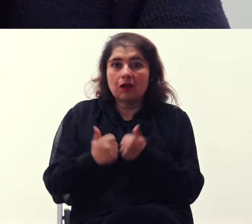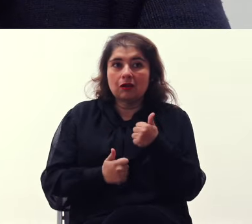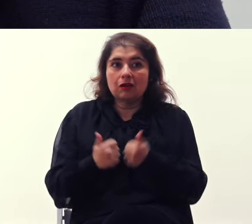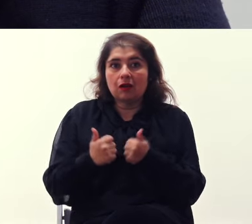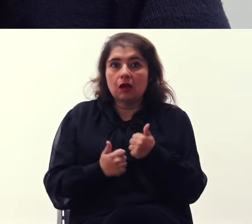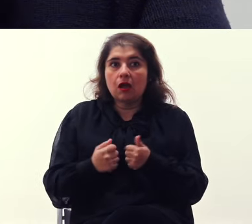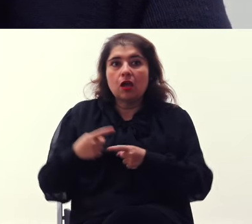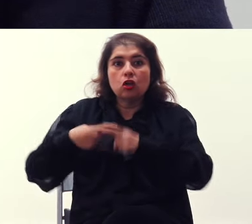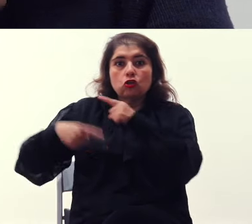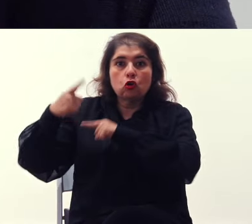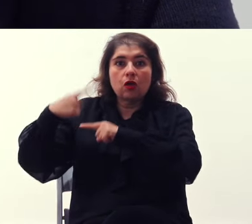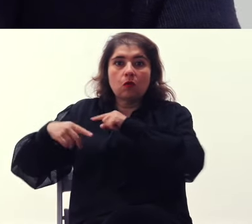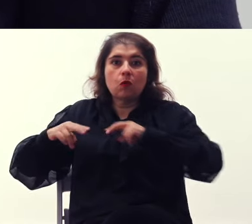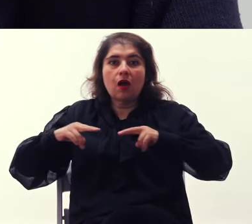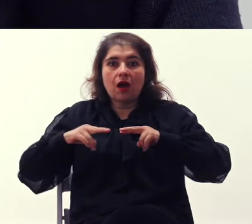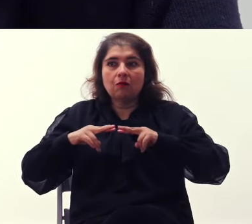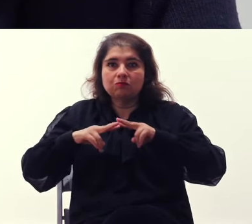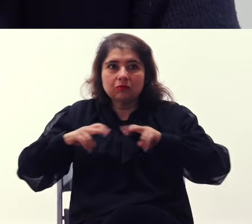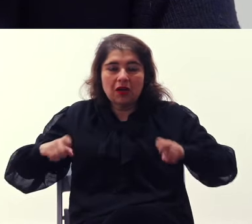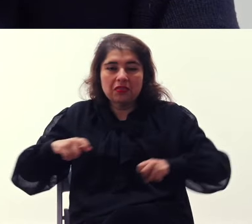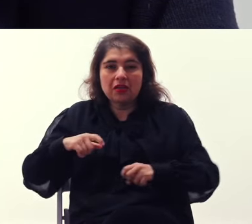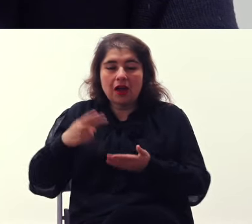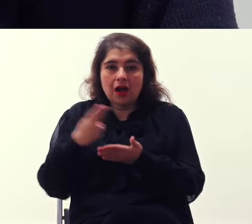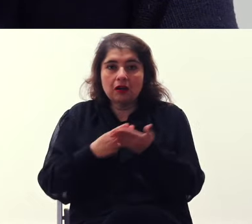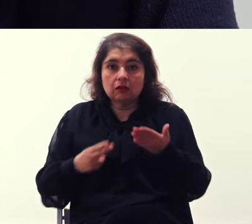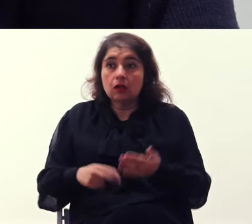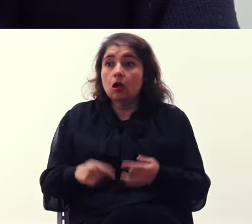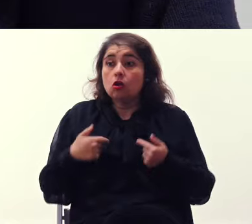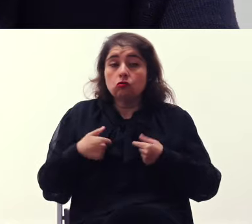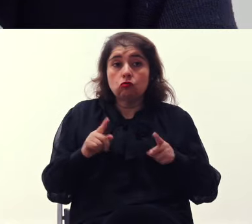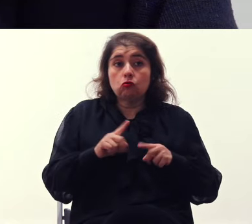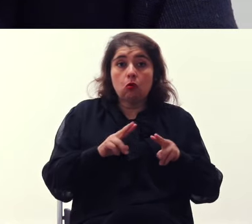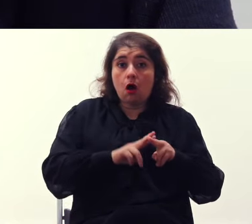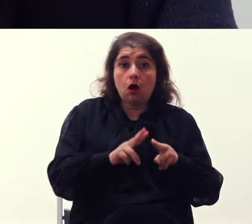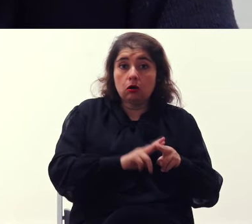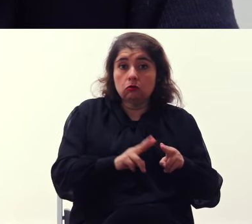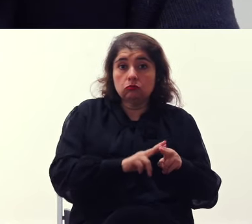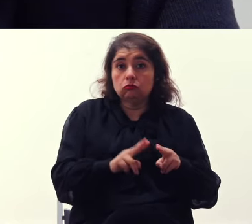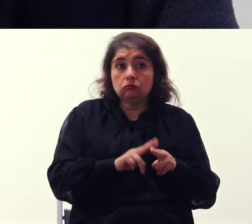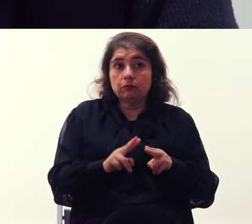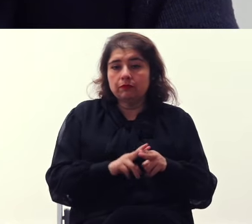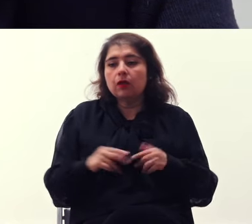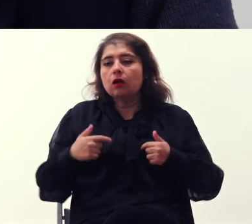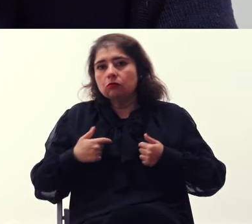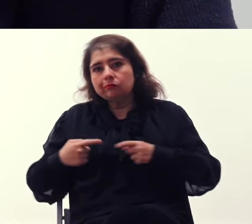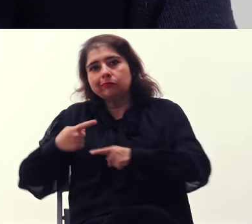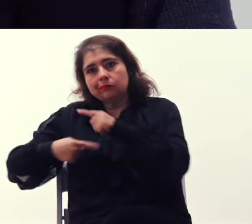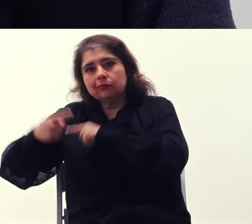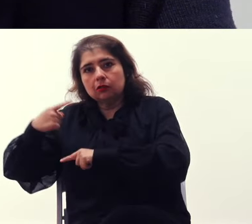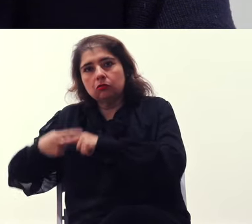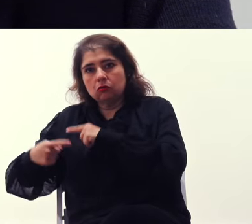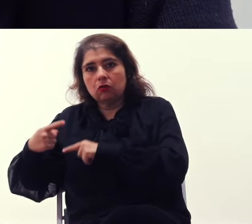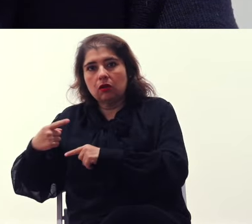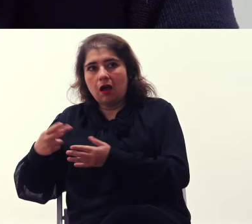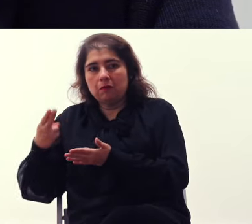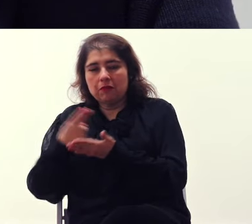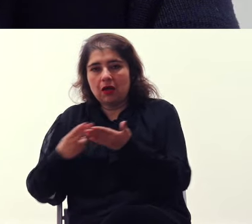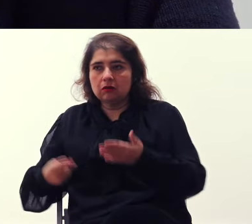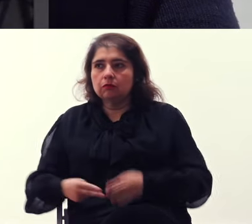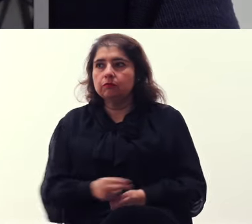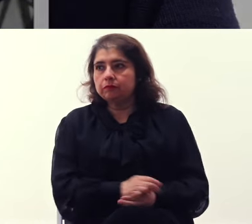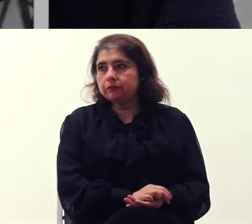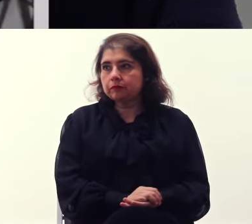de mi carrera como historiadora del arte. Yo no provengo de la práctica artística, provengo de la historia del